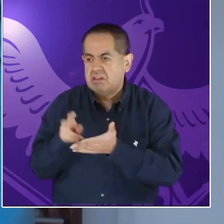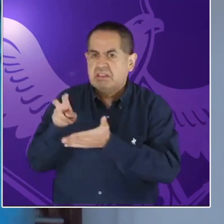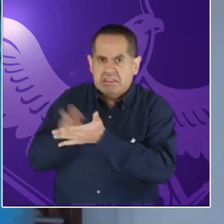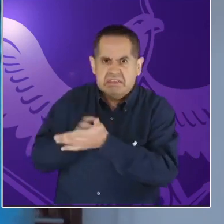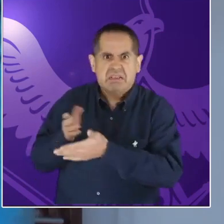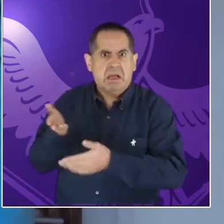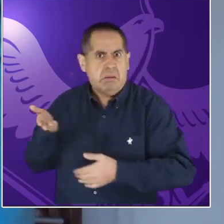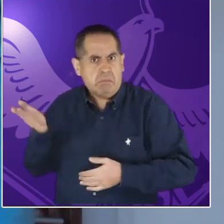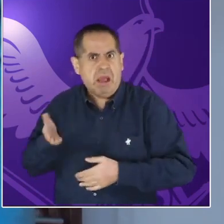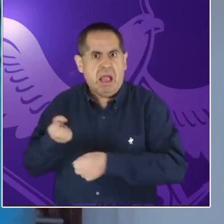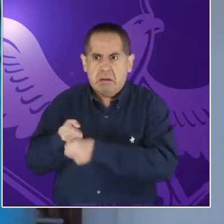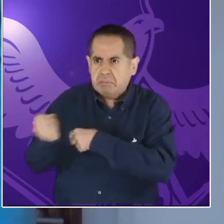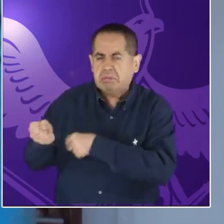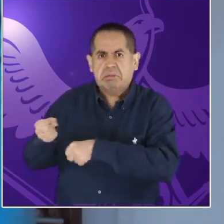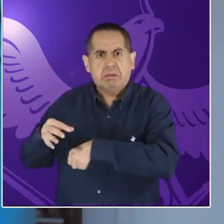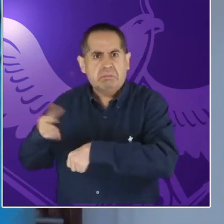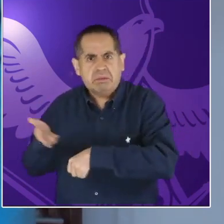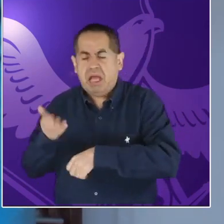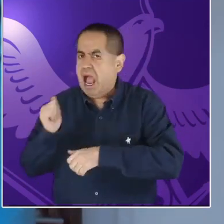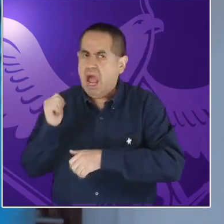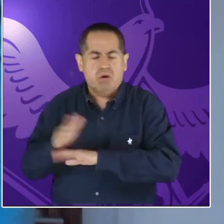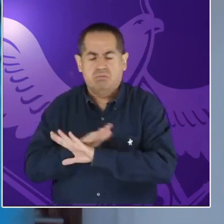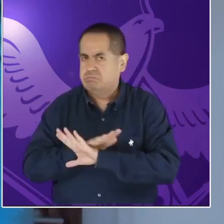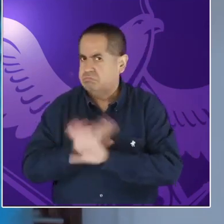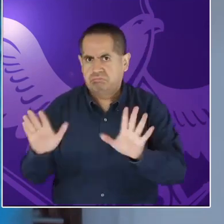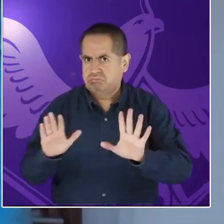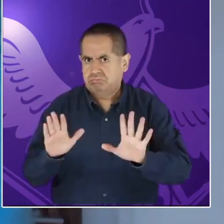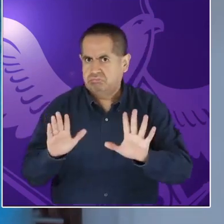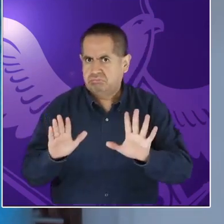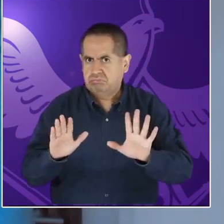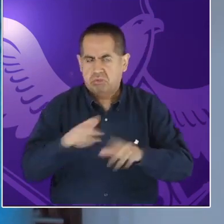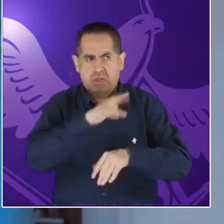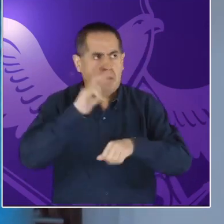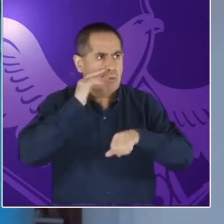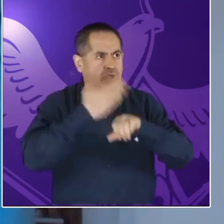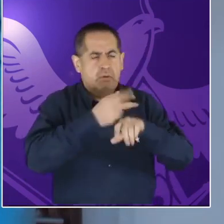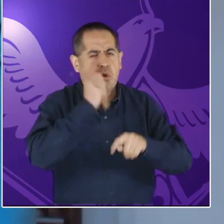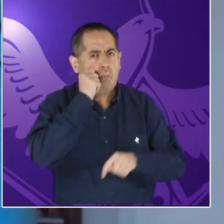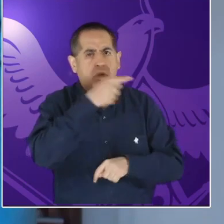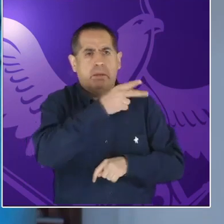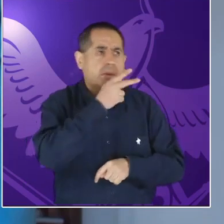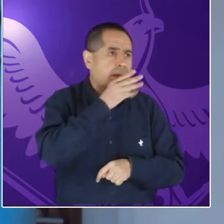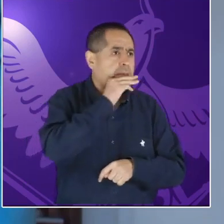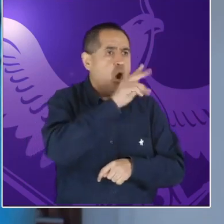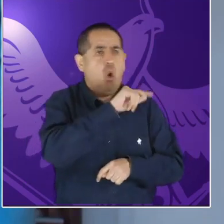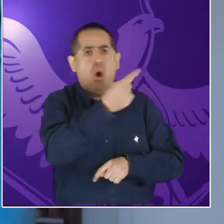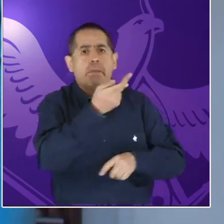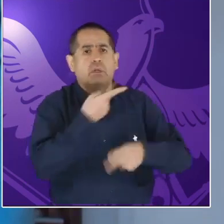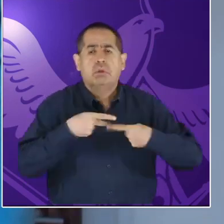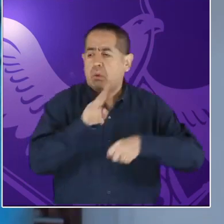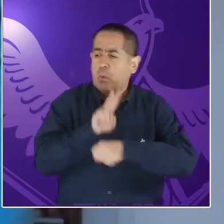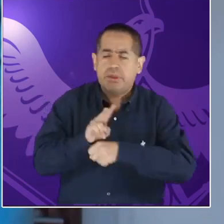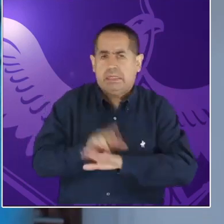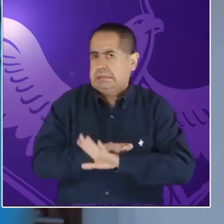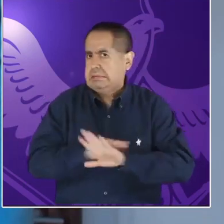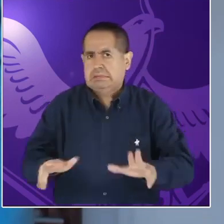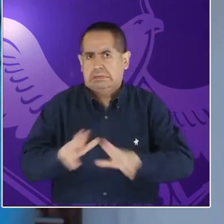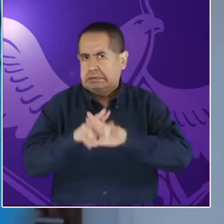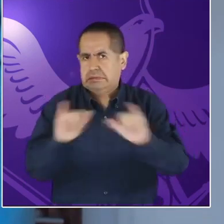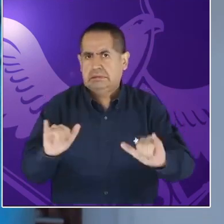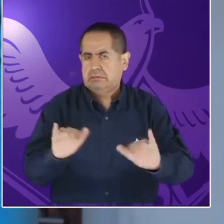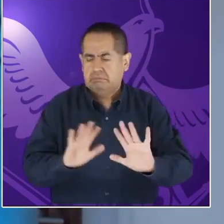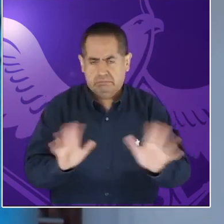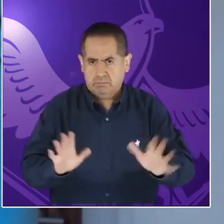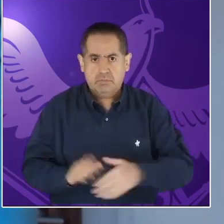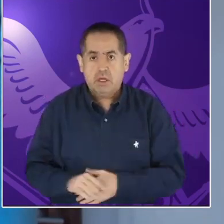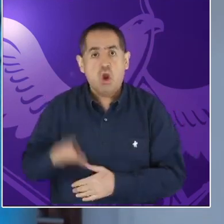corrección violentos de los adultos responsables, sean estos los progenitores u otros cuidadores del niño